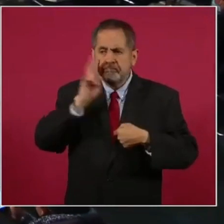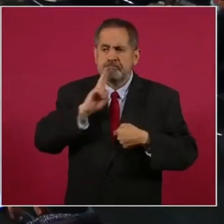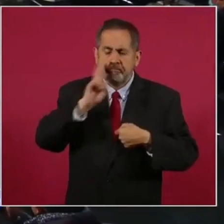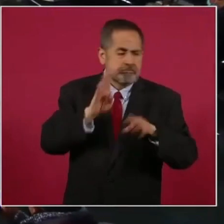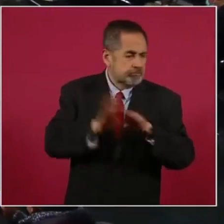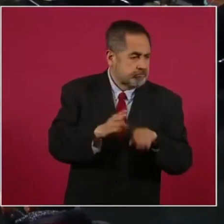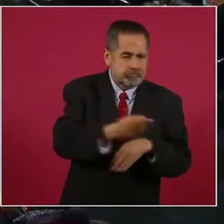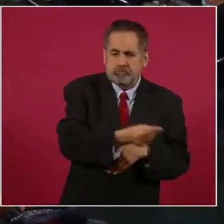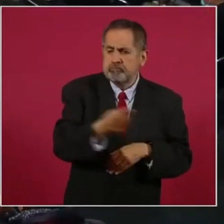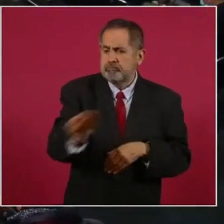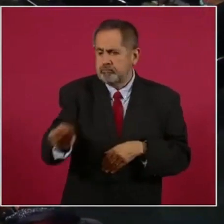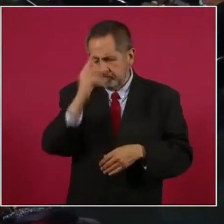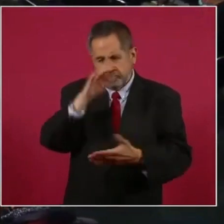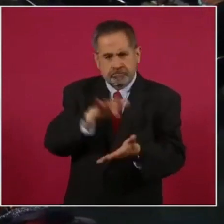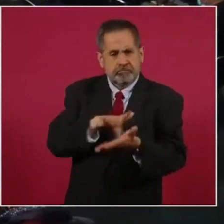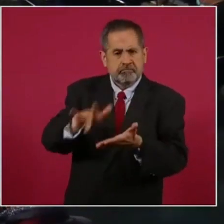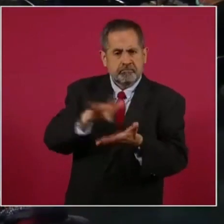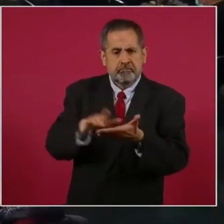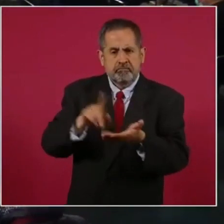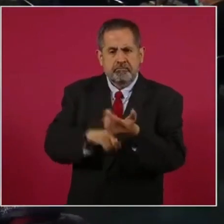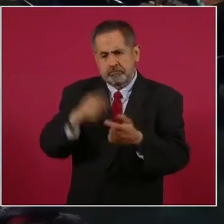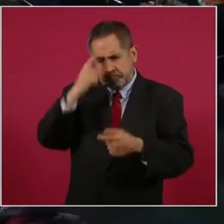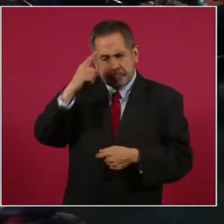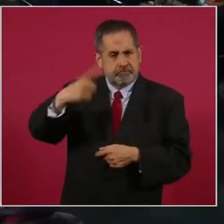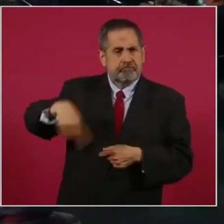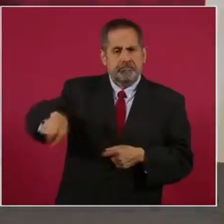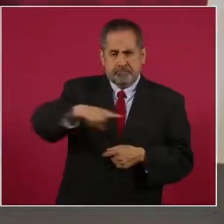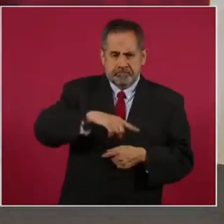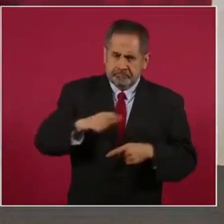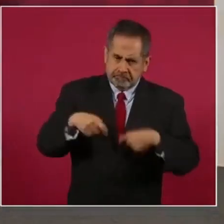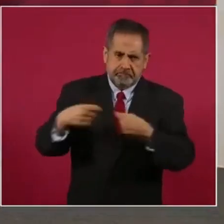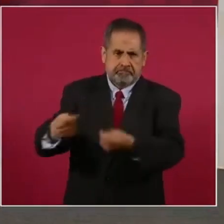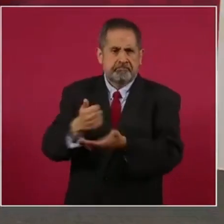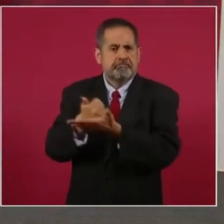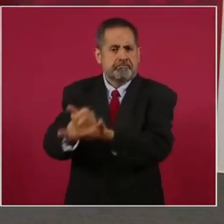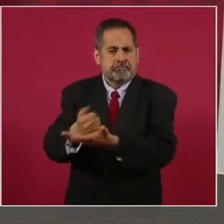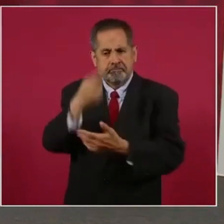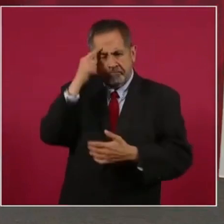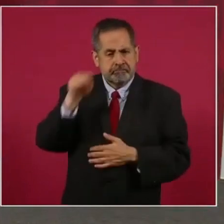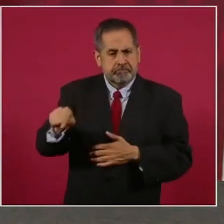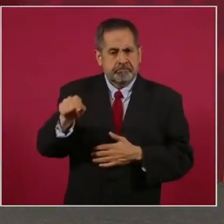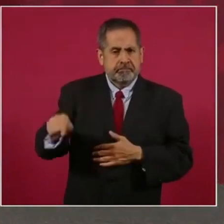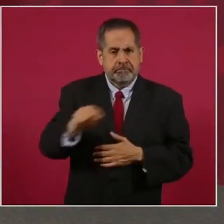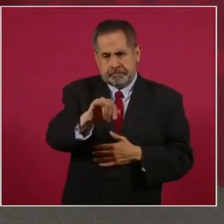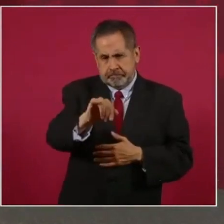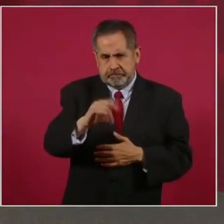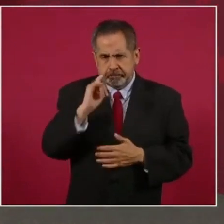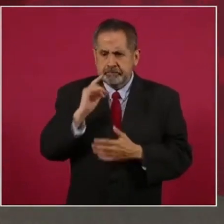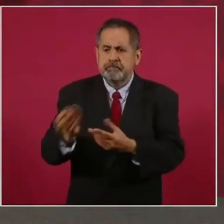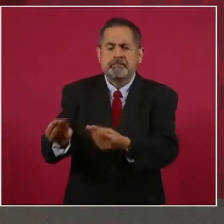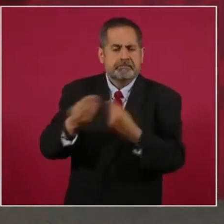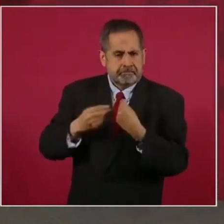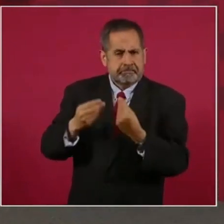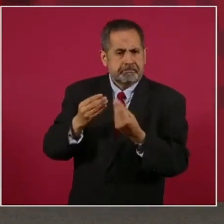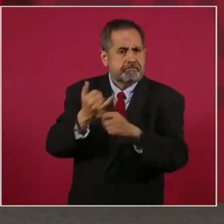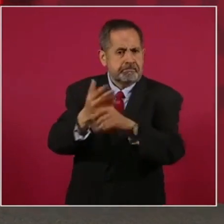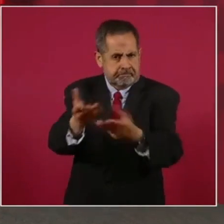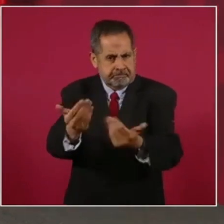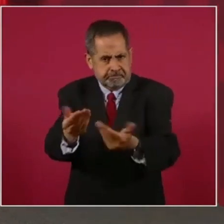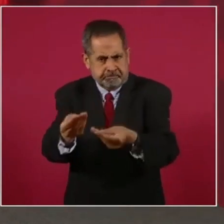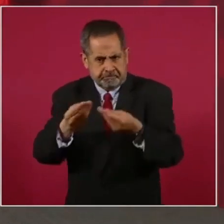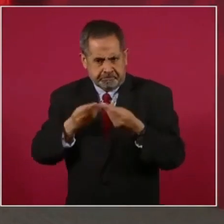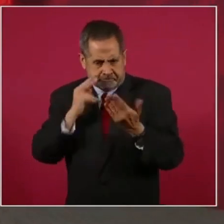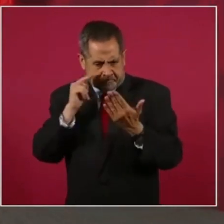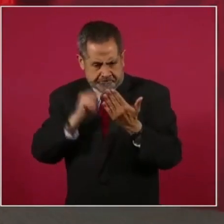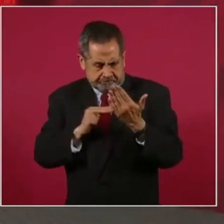buscar la forma en que se les ayude. Vamos a que nos des la información